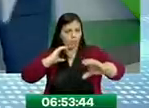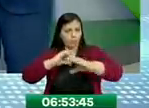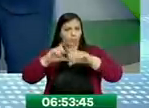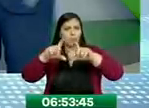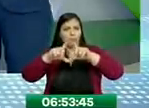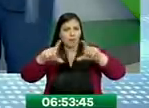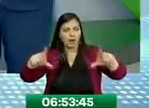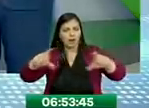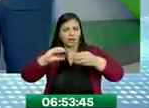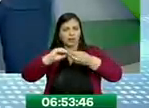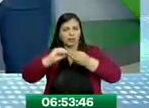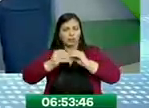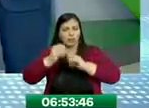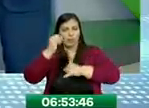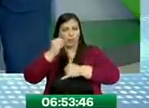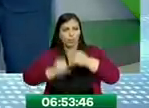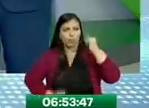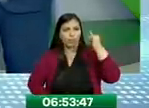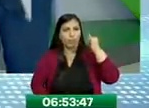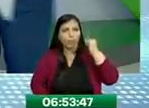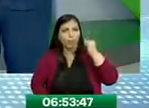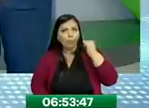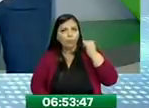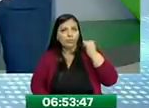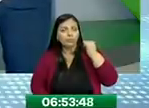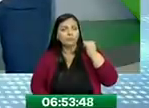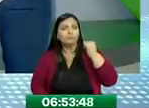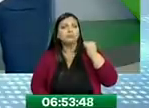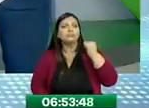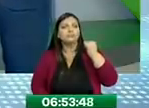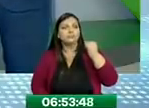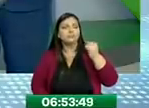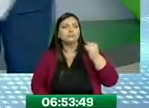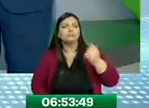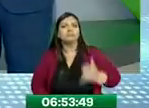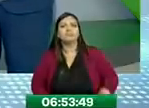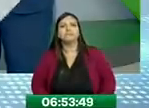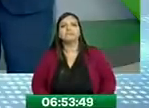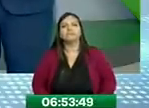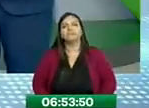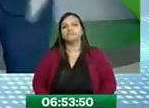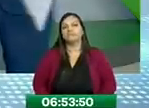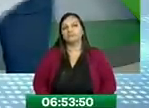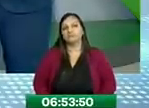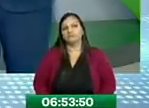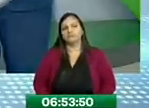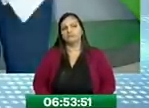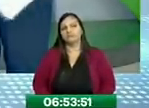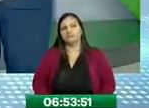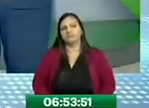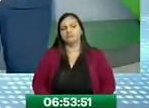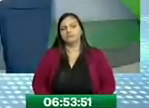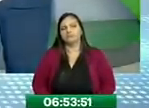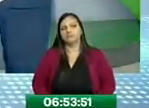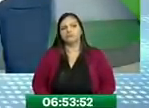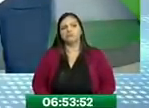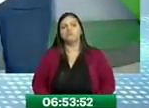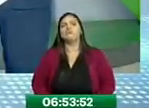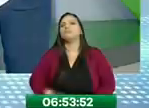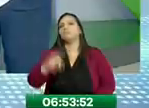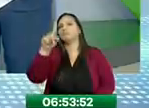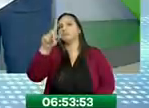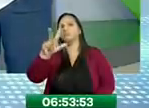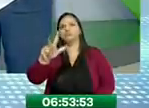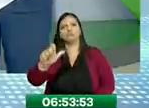a reducirse quizás a la mitad, quizás podría haber más público, no sé, o sea, hay que ver cómo es el tema del abastecimiento, pero